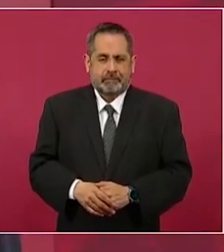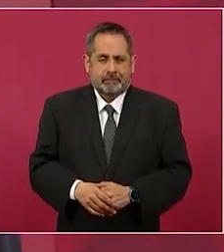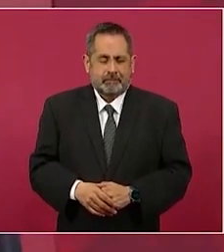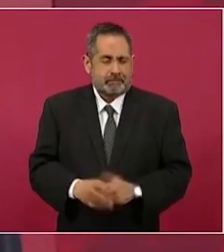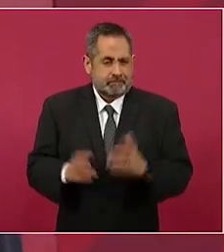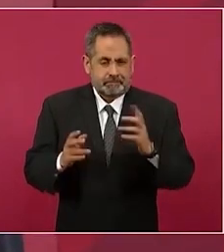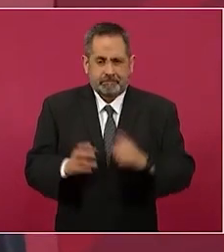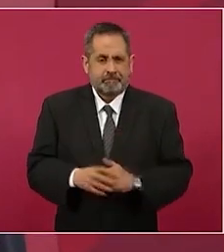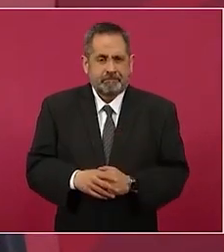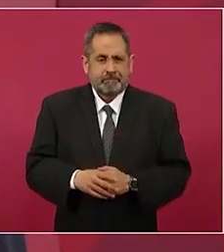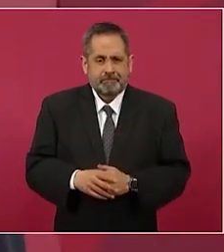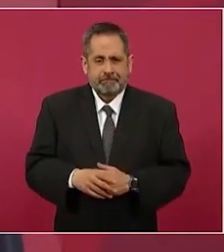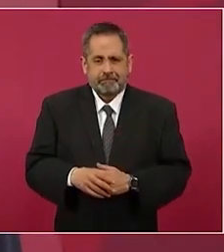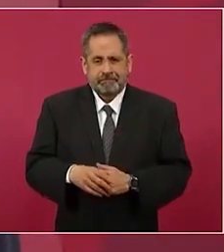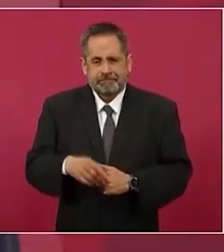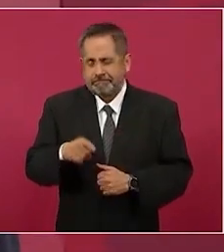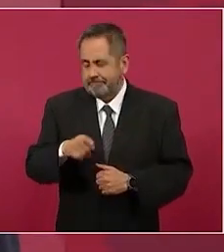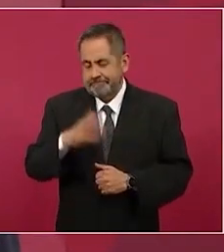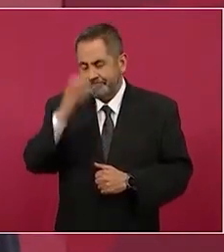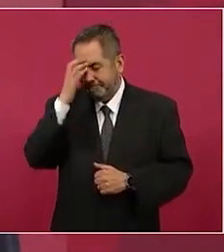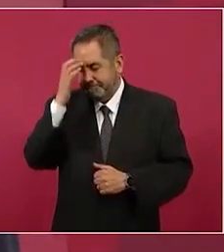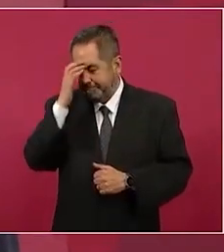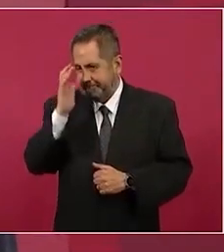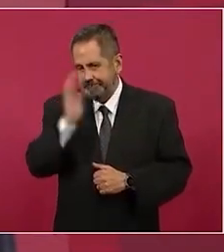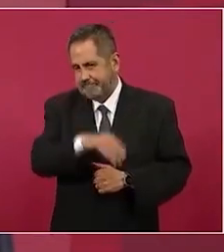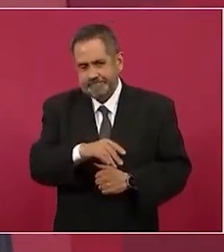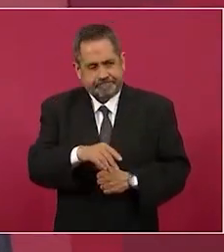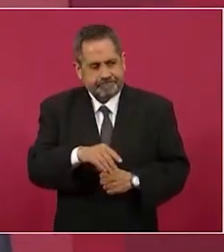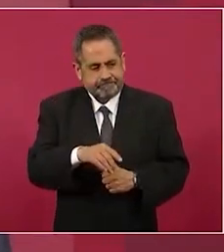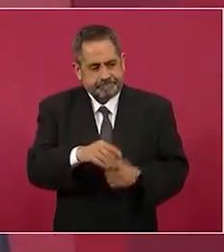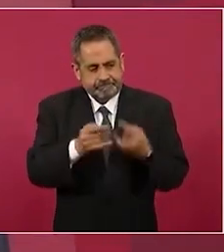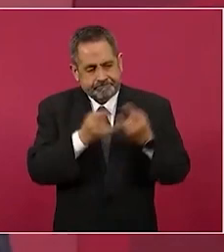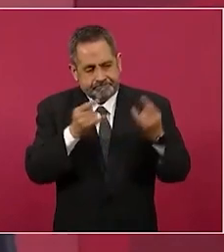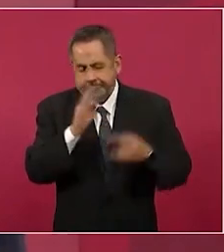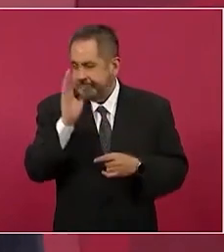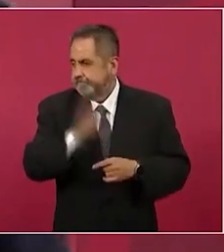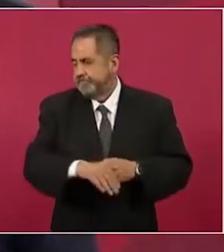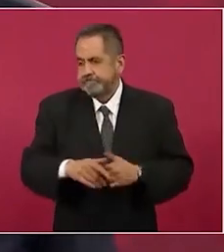Hasta conozco la anécdota.